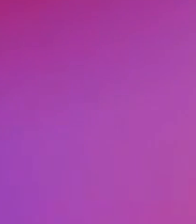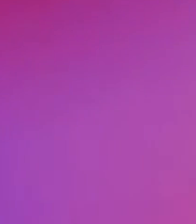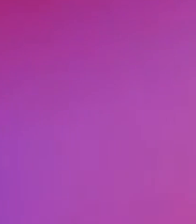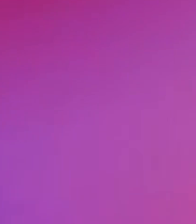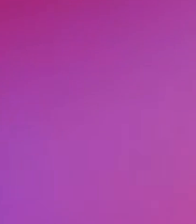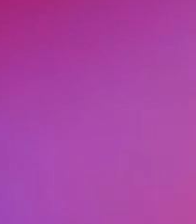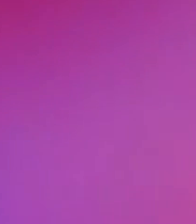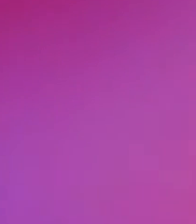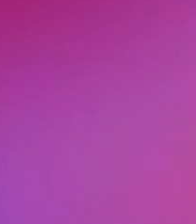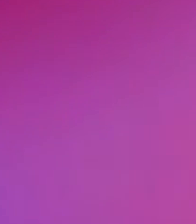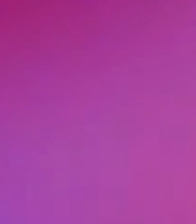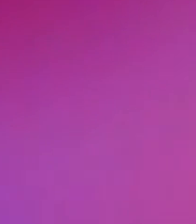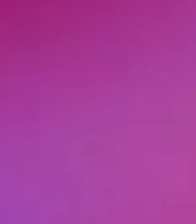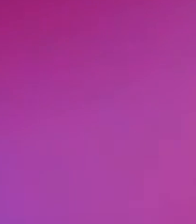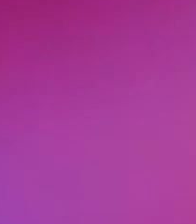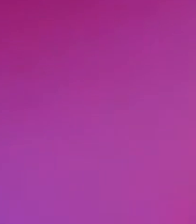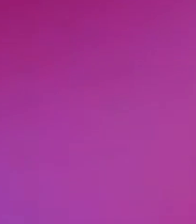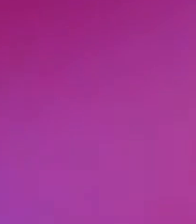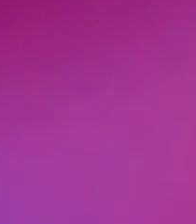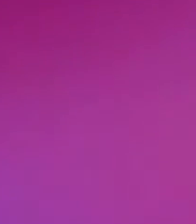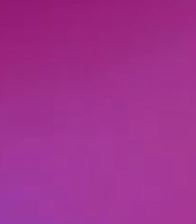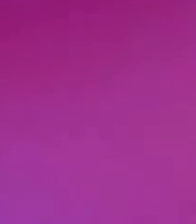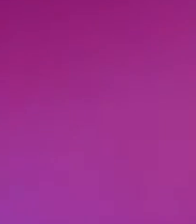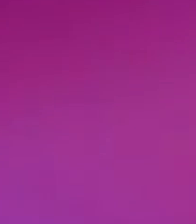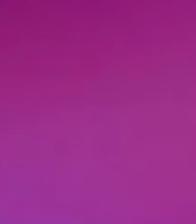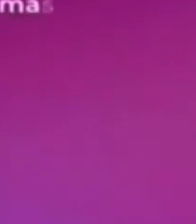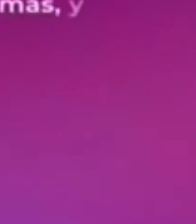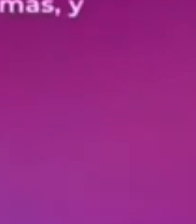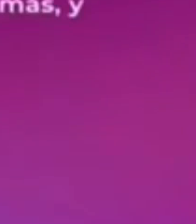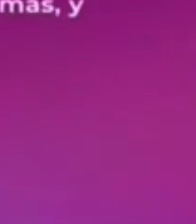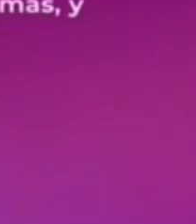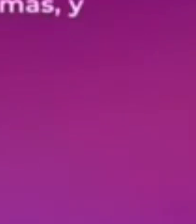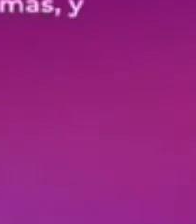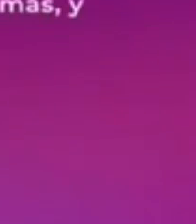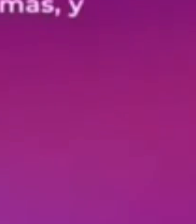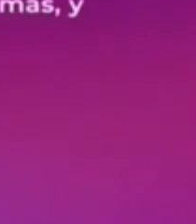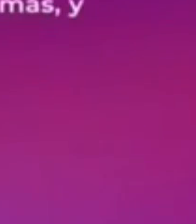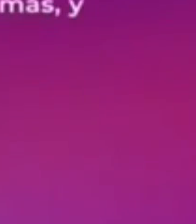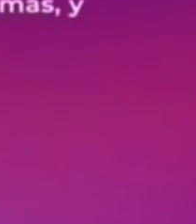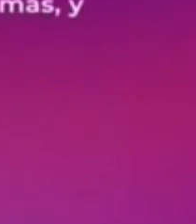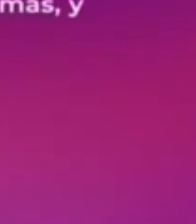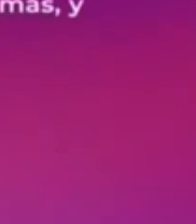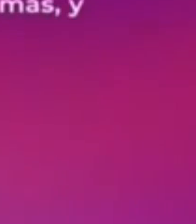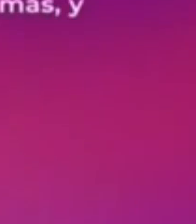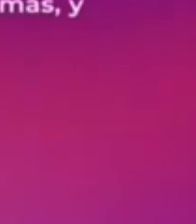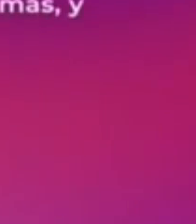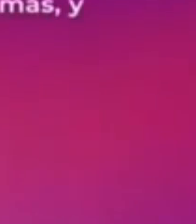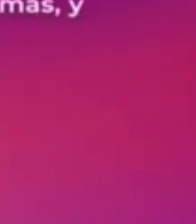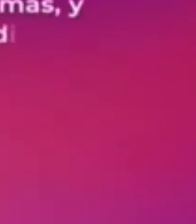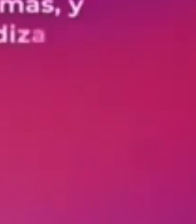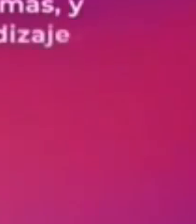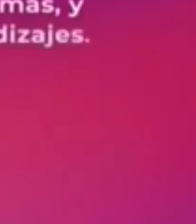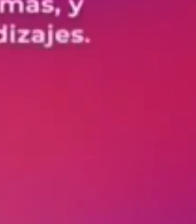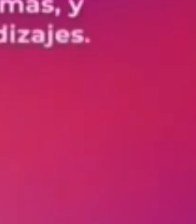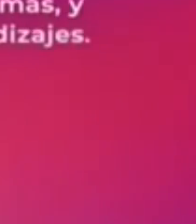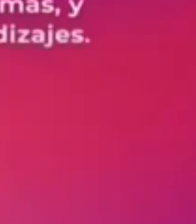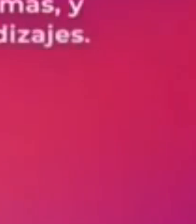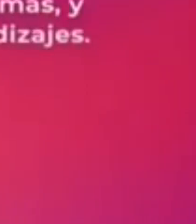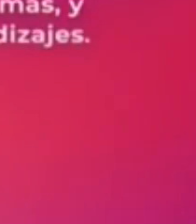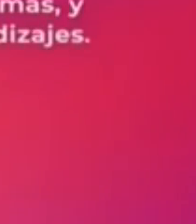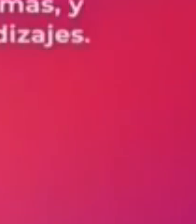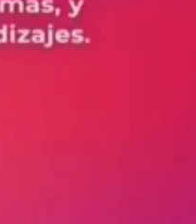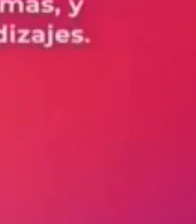.mx, en donde podrás ver nuevamente los videos de los programas y además encontrarás actividades para fortalecer tus aprendizajes.